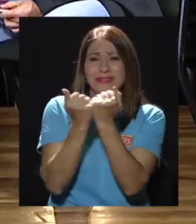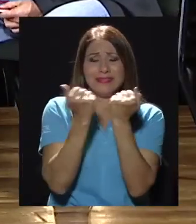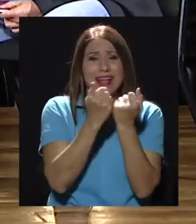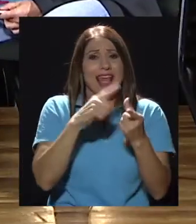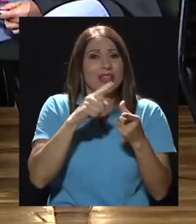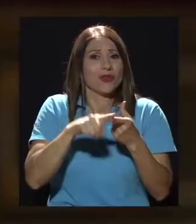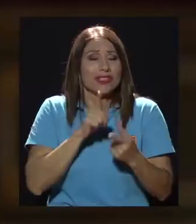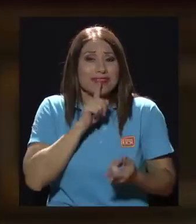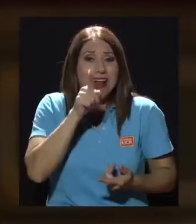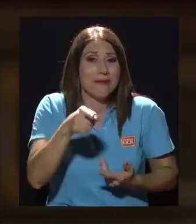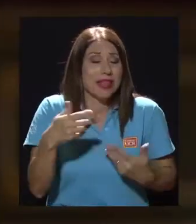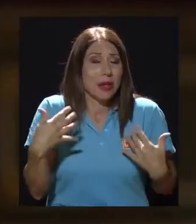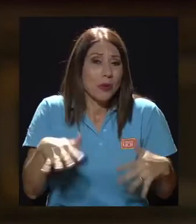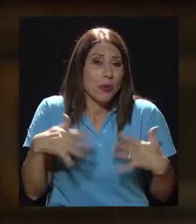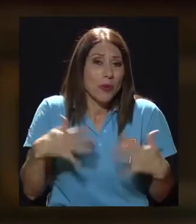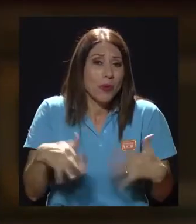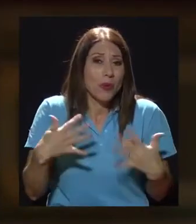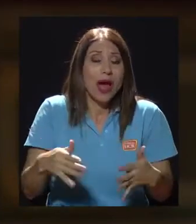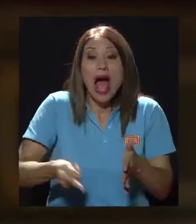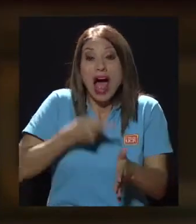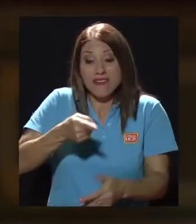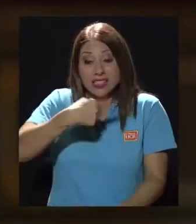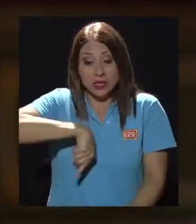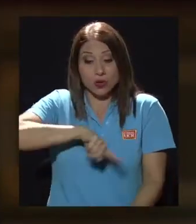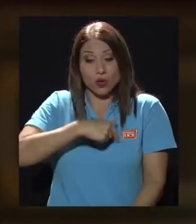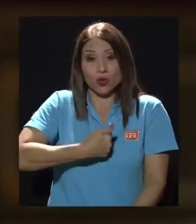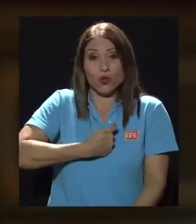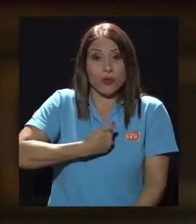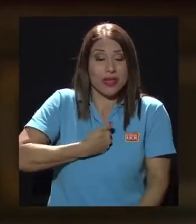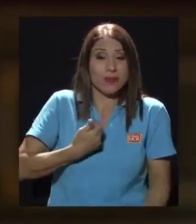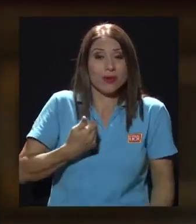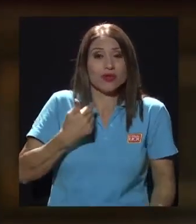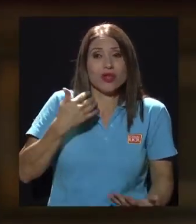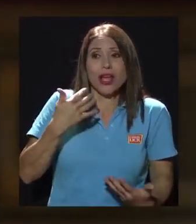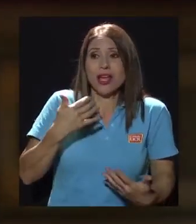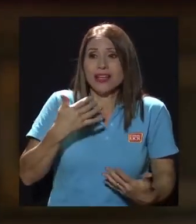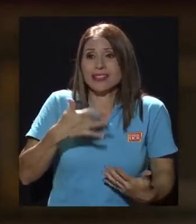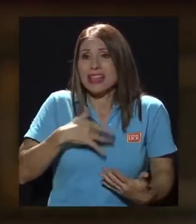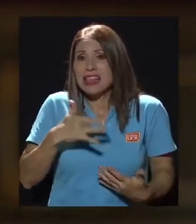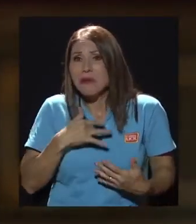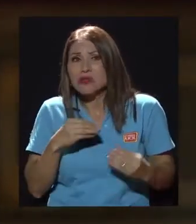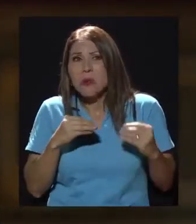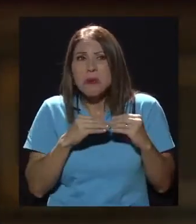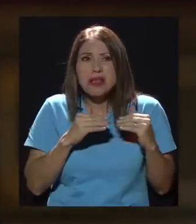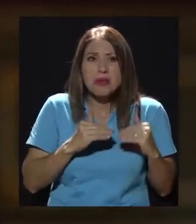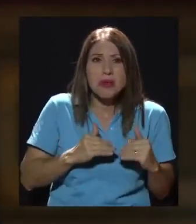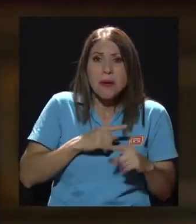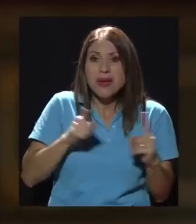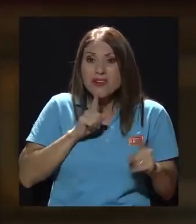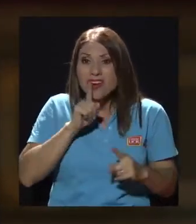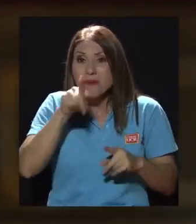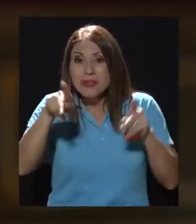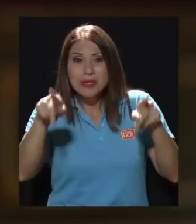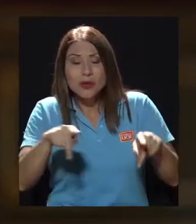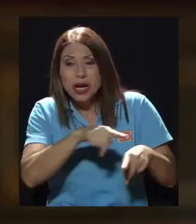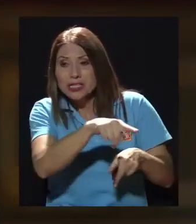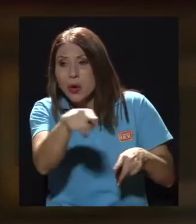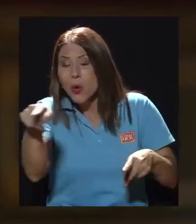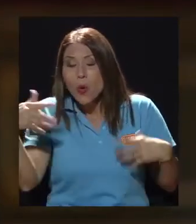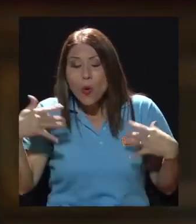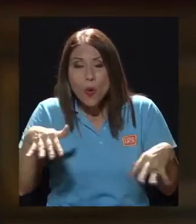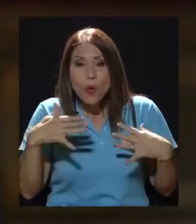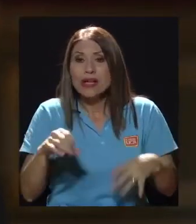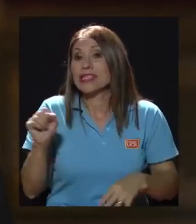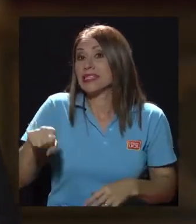los del público. Nosotros de alguna manera se subestima el público y no. Eso, el público, obviamente que el sonido de una orquesta sinfónica